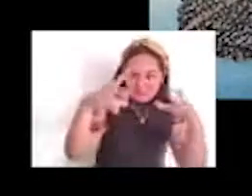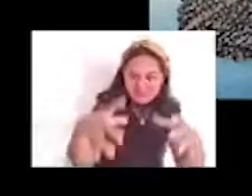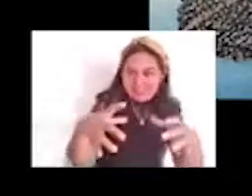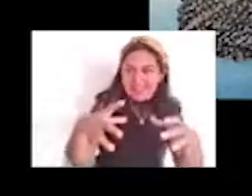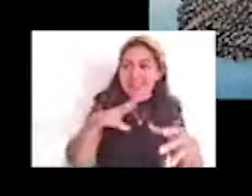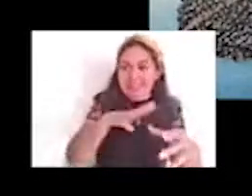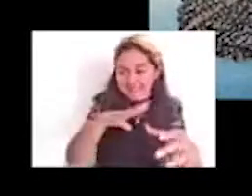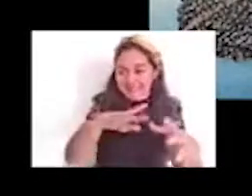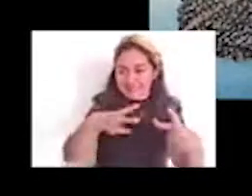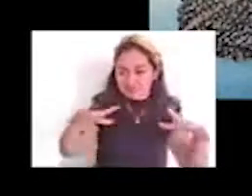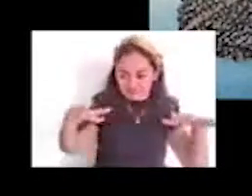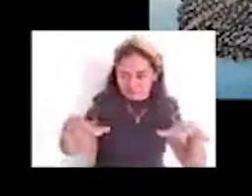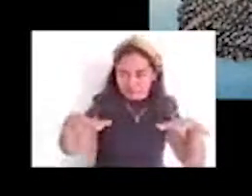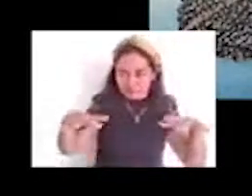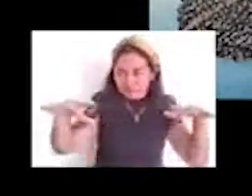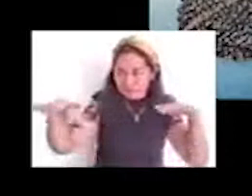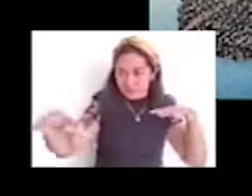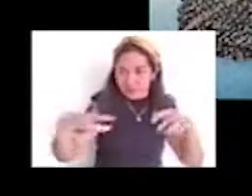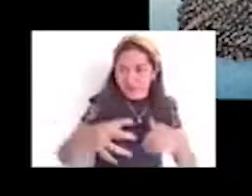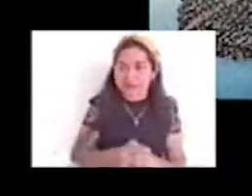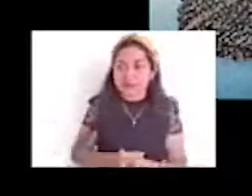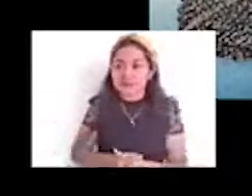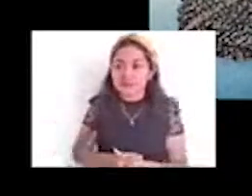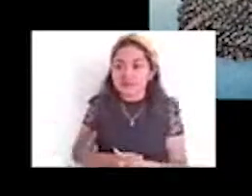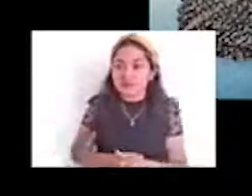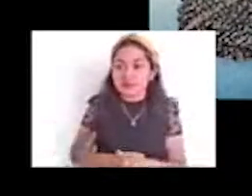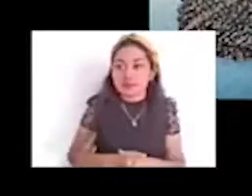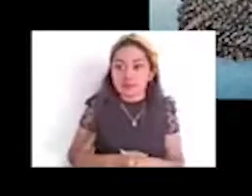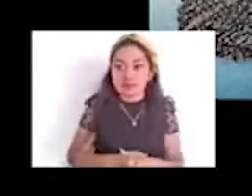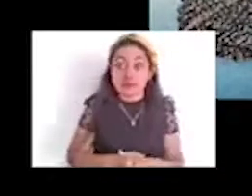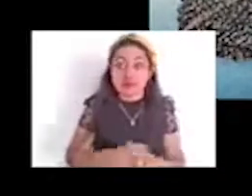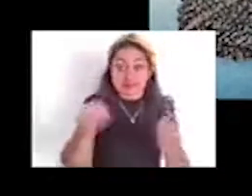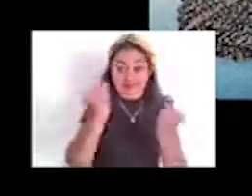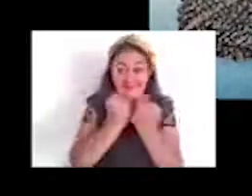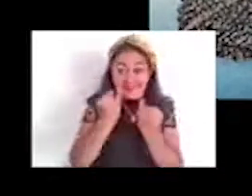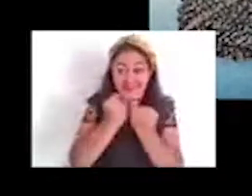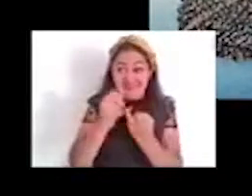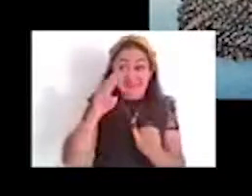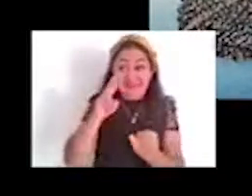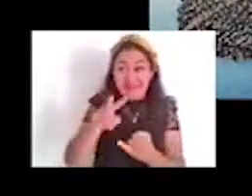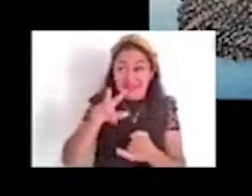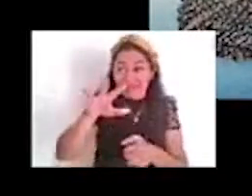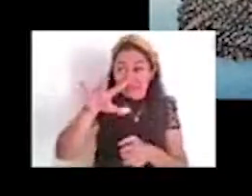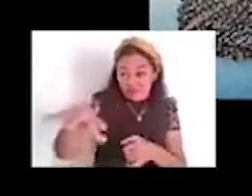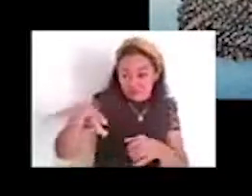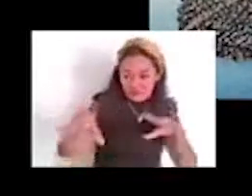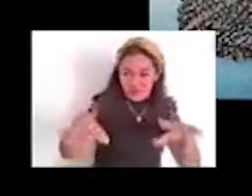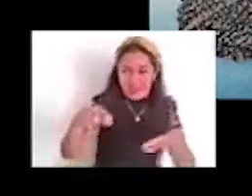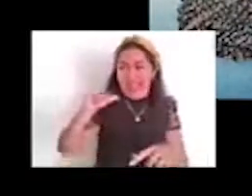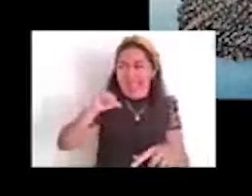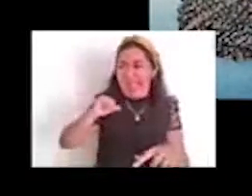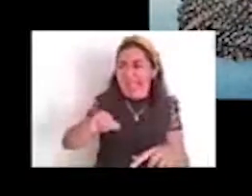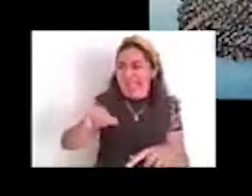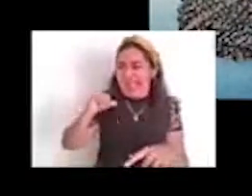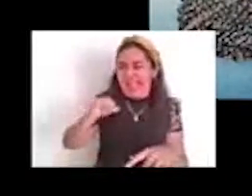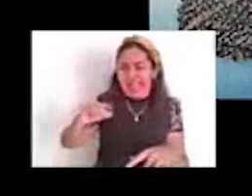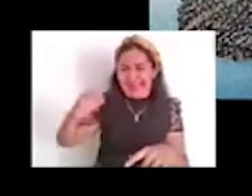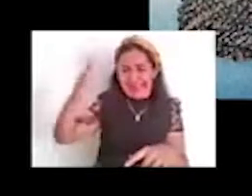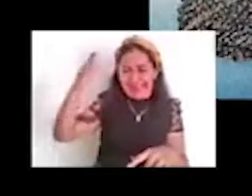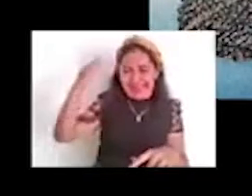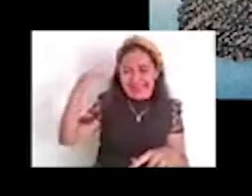luego esta otra que ven aquí, que es una muy antigua, que sale de Tlatelolco a Tenayuca.